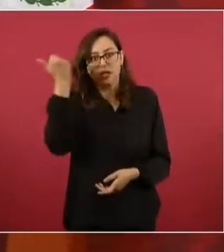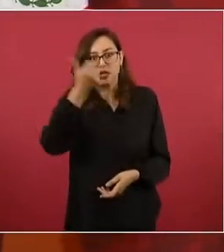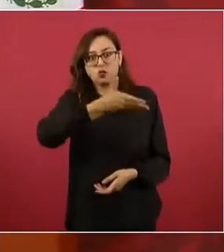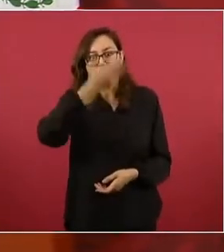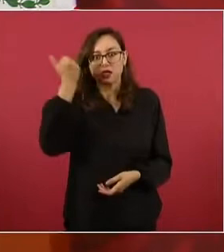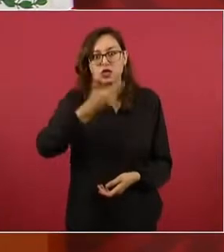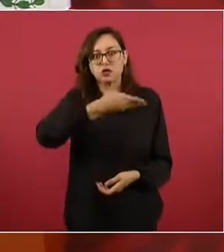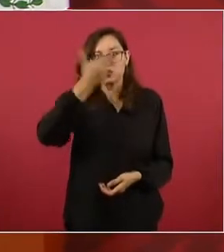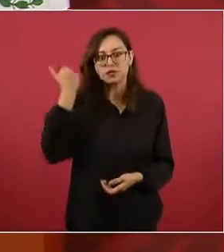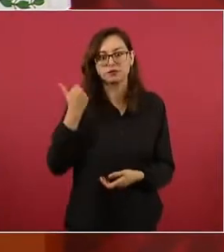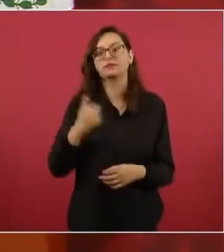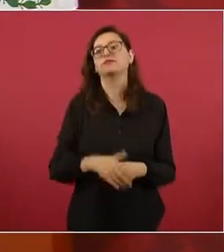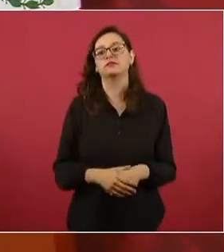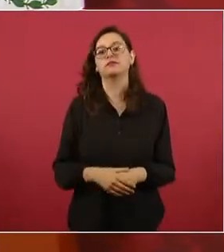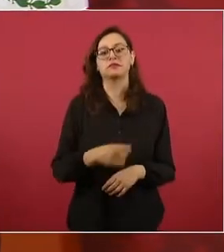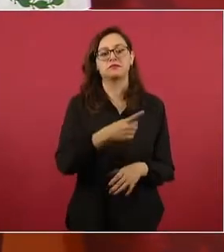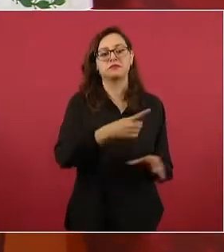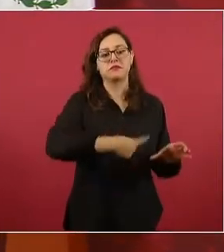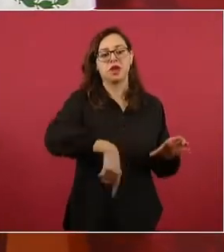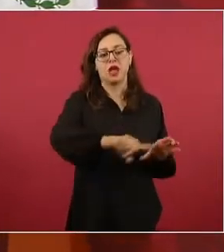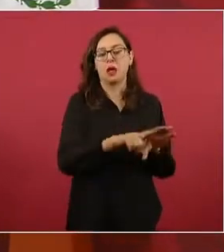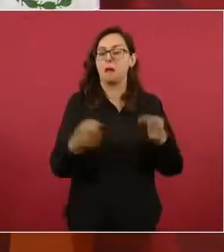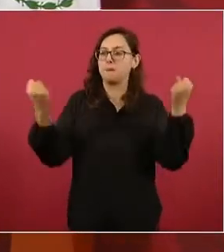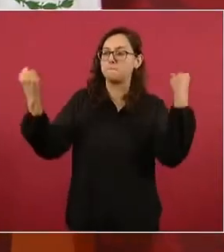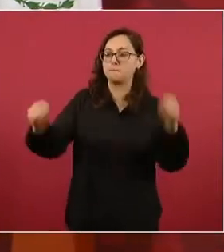Bueno, entonces ahora estamos haciendo